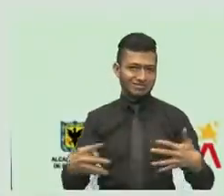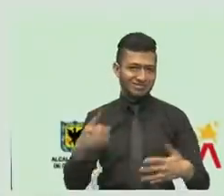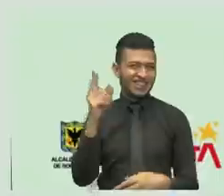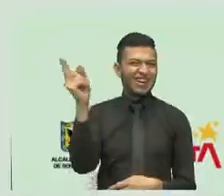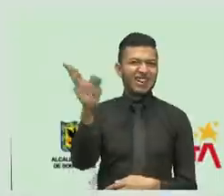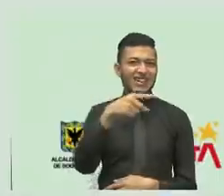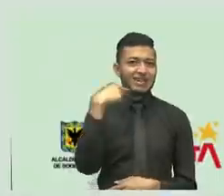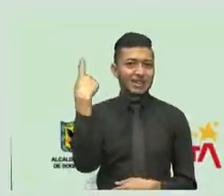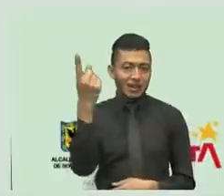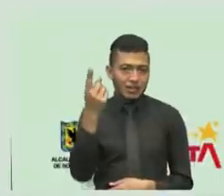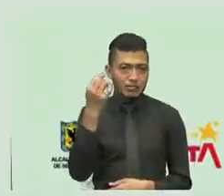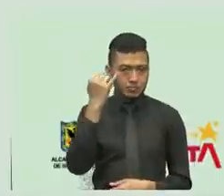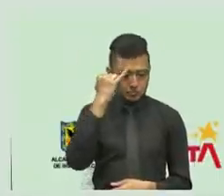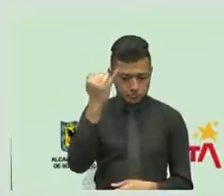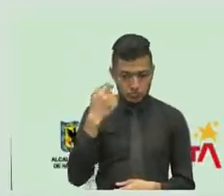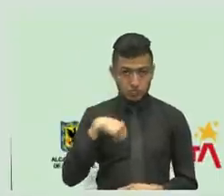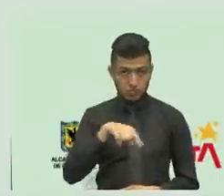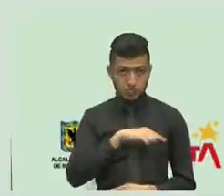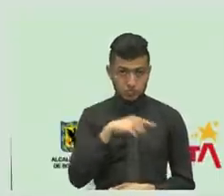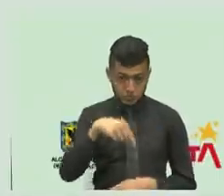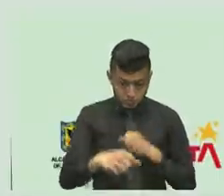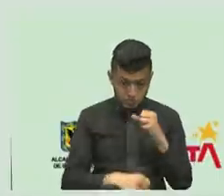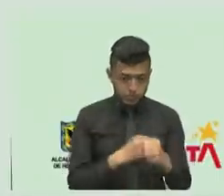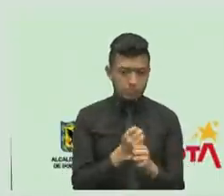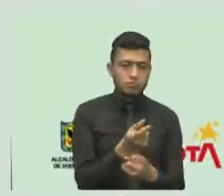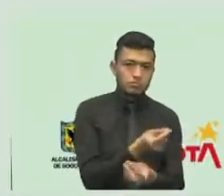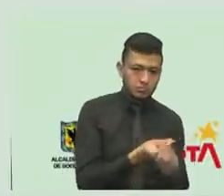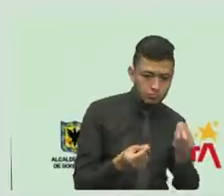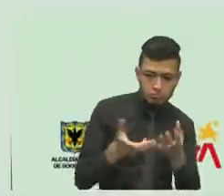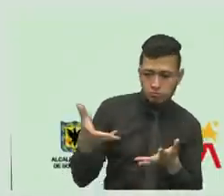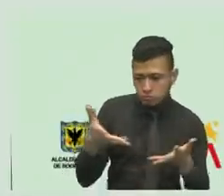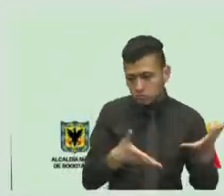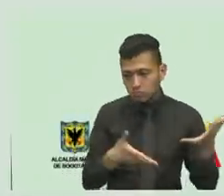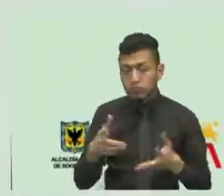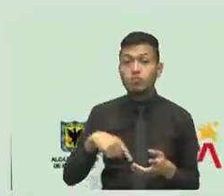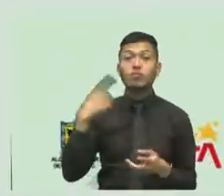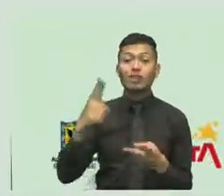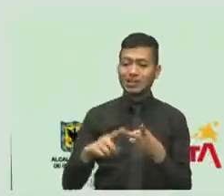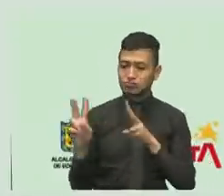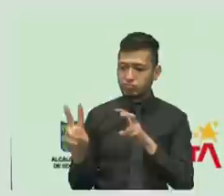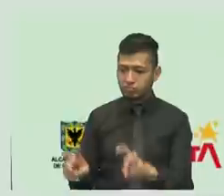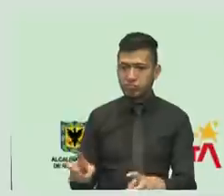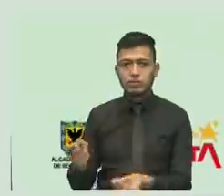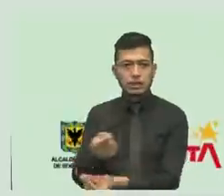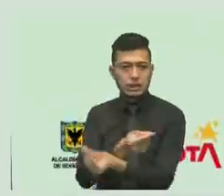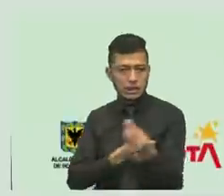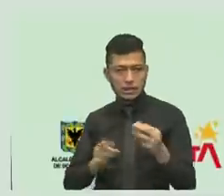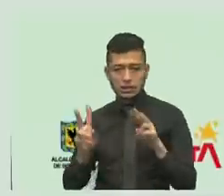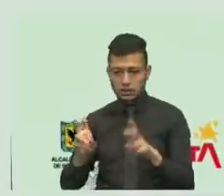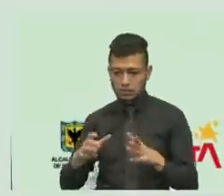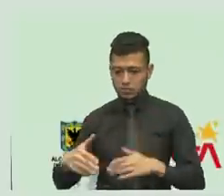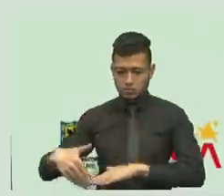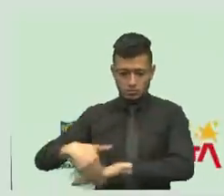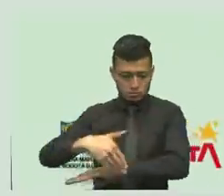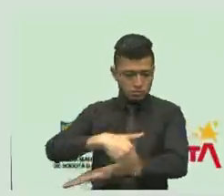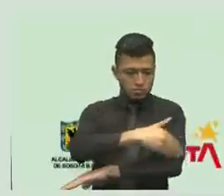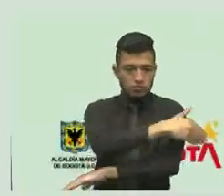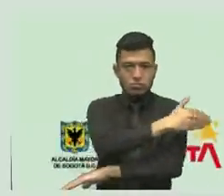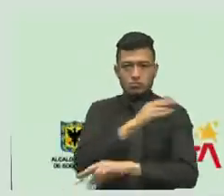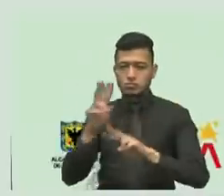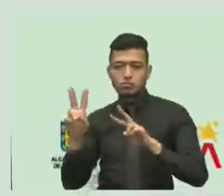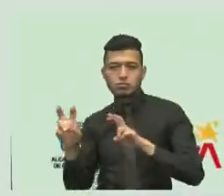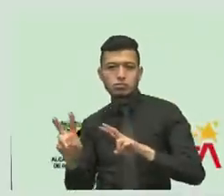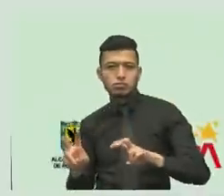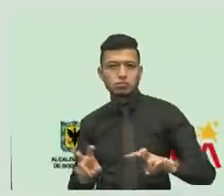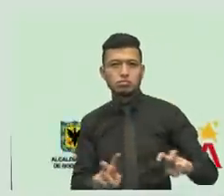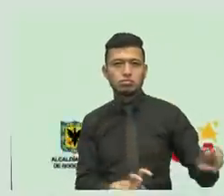co-creación terminamos este año, el año entrante entonces debemos estar en estudios y diseños todo el año, de los 3 tramos. Esperamos